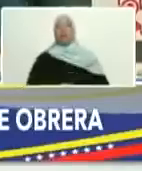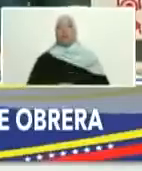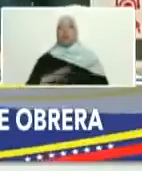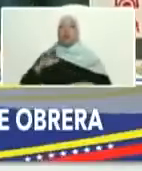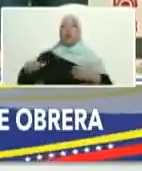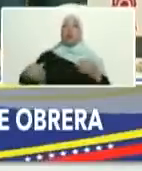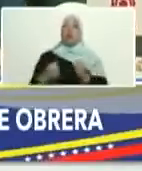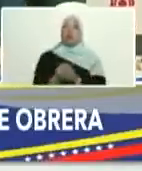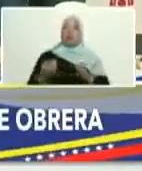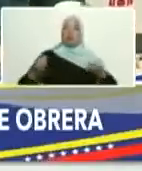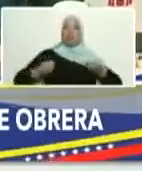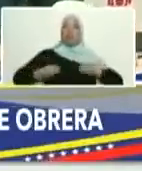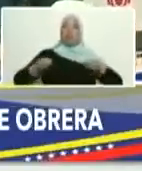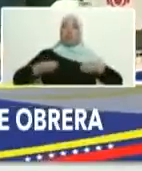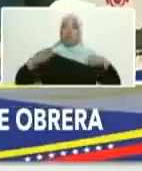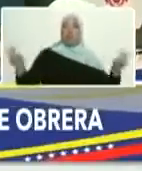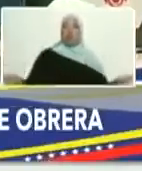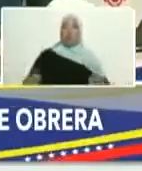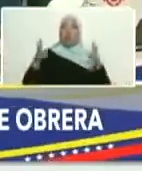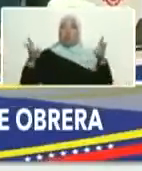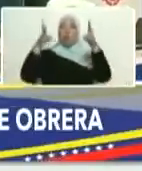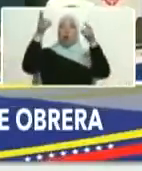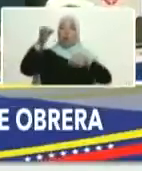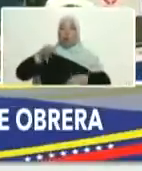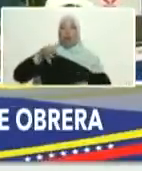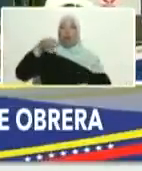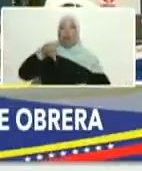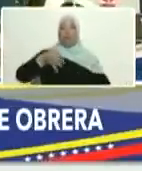la victoria siempre.